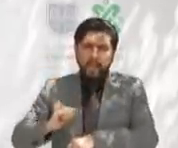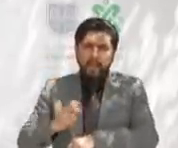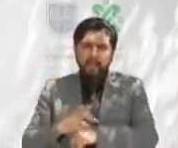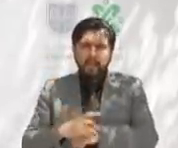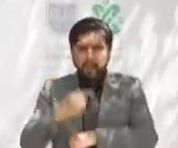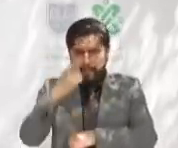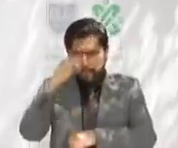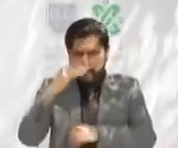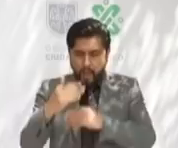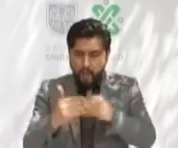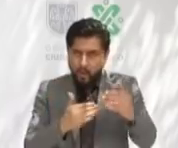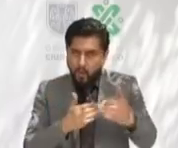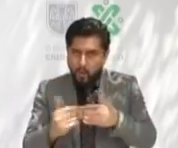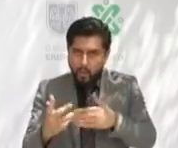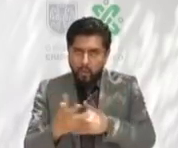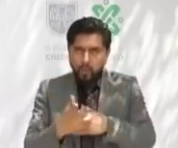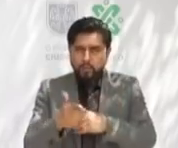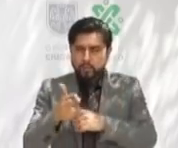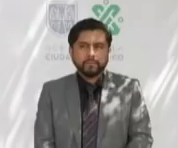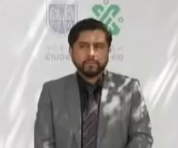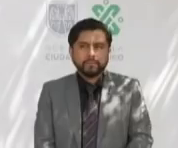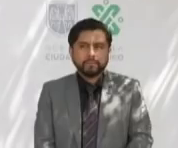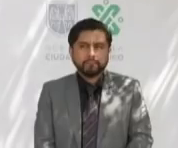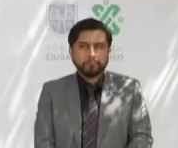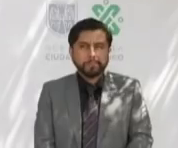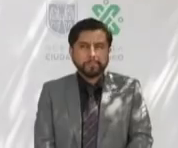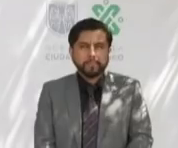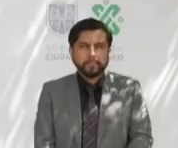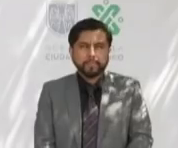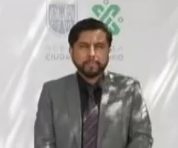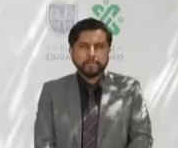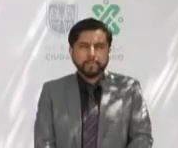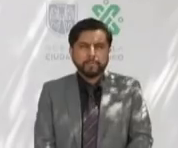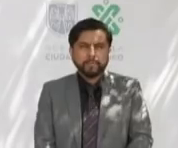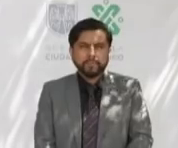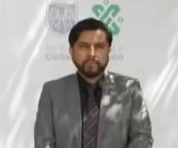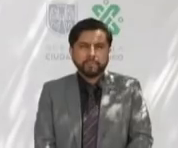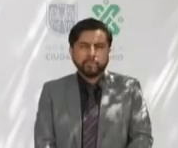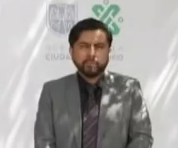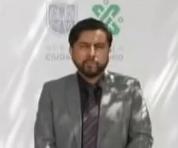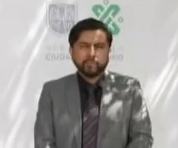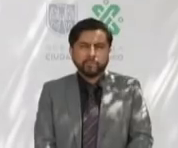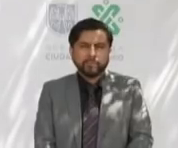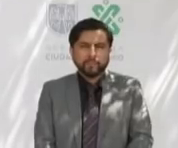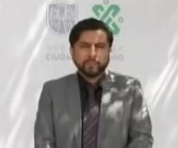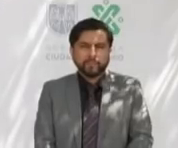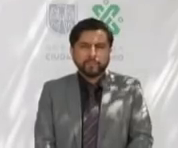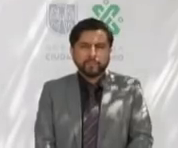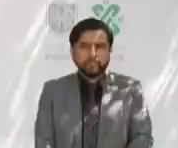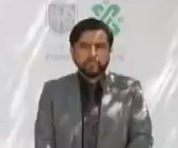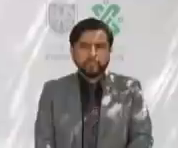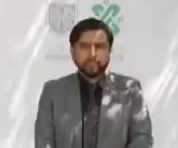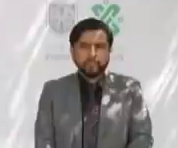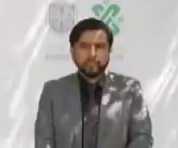a la modernización también de los trenes y dejar un tren ligero operando con una viabilidad de largo plazo.